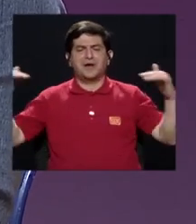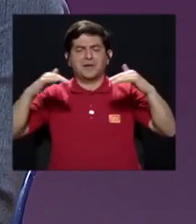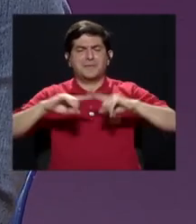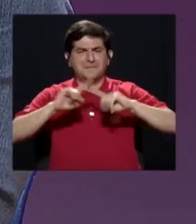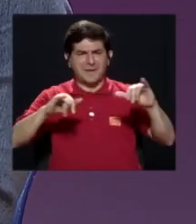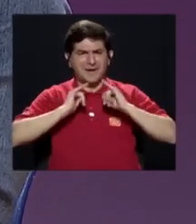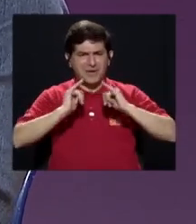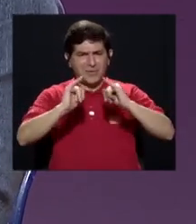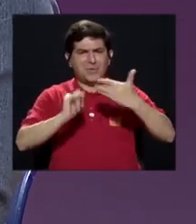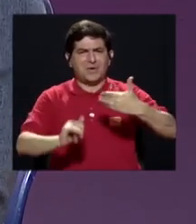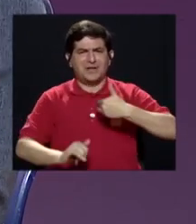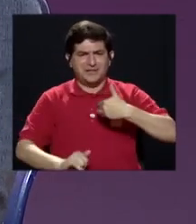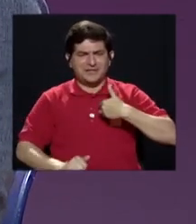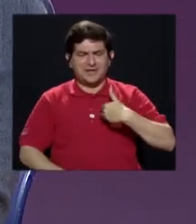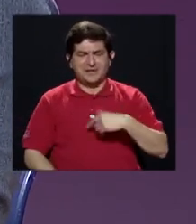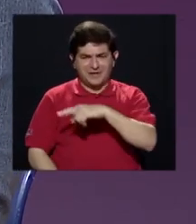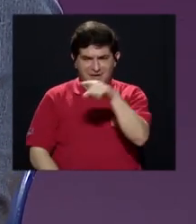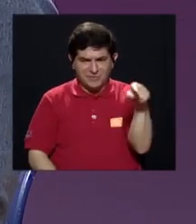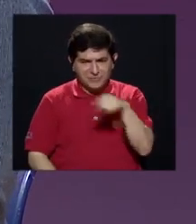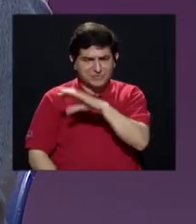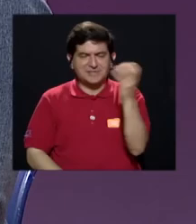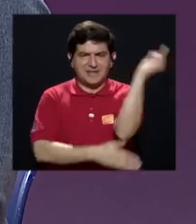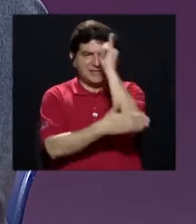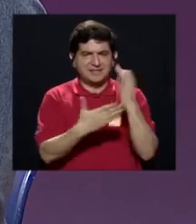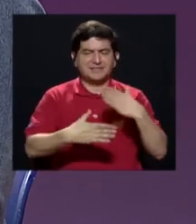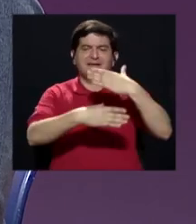hay en común entre ustedes y el arte que realizan?